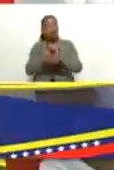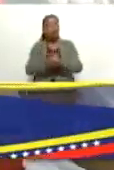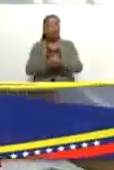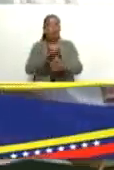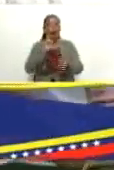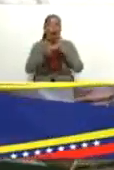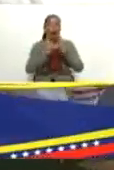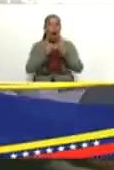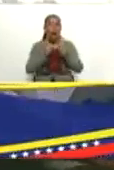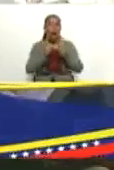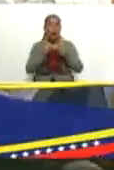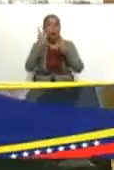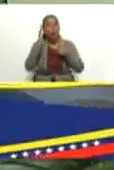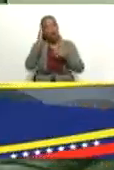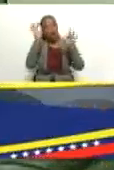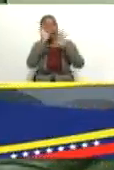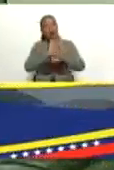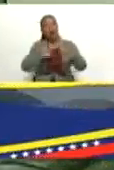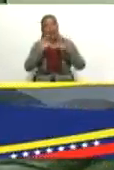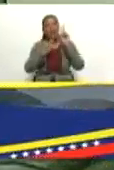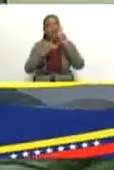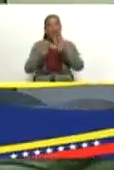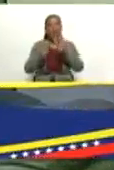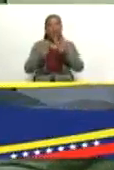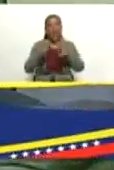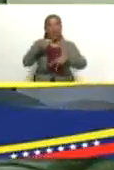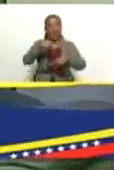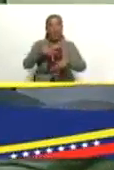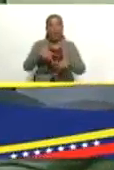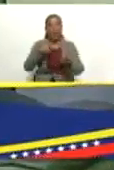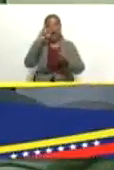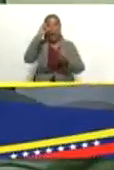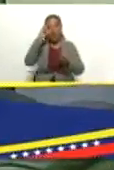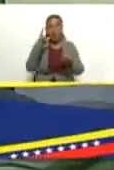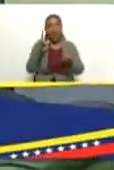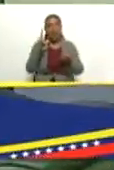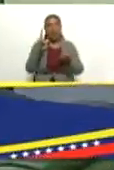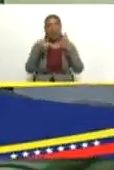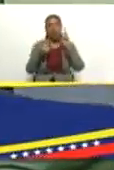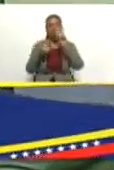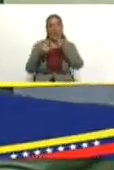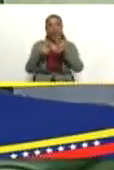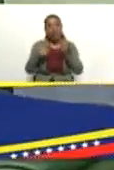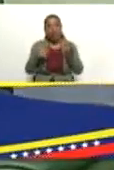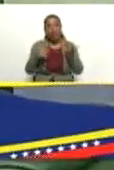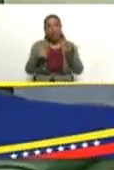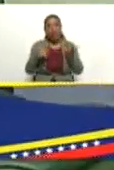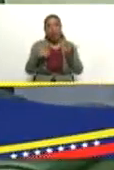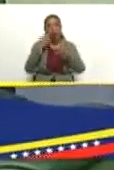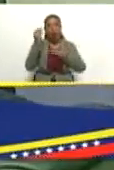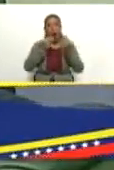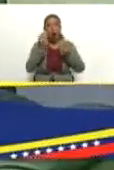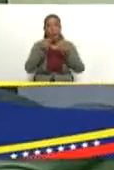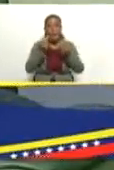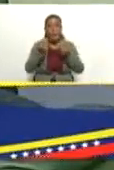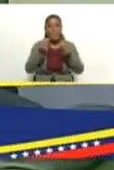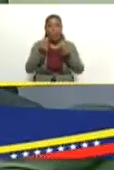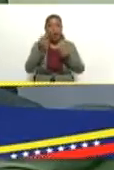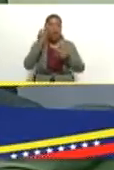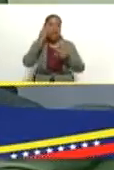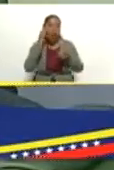Algunos casi ni duermen viendo TikTok, Instagram, viendo su muralla, se llama, de